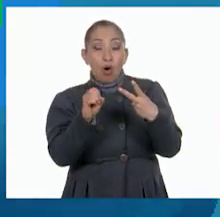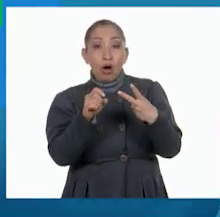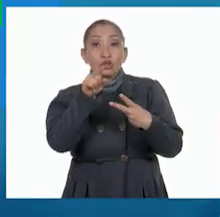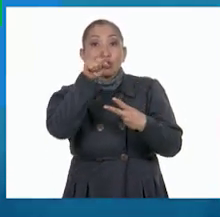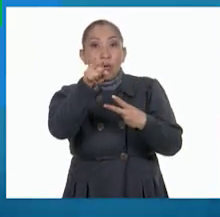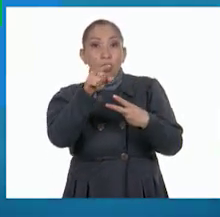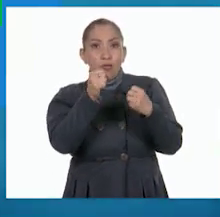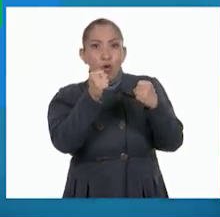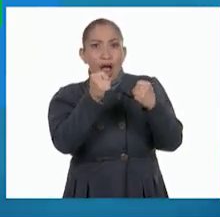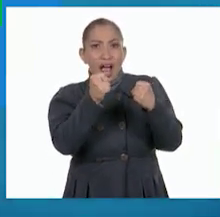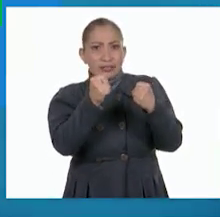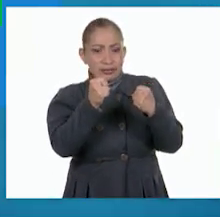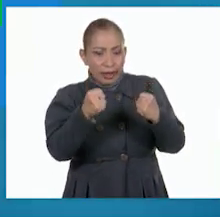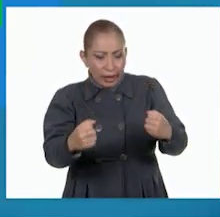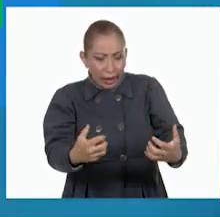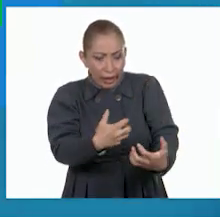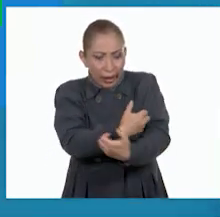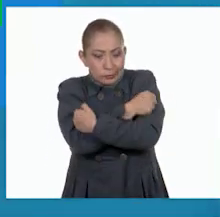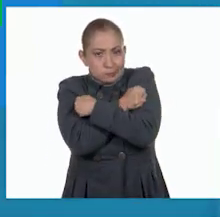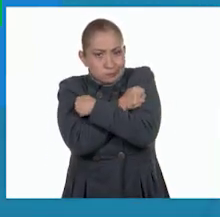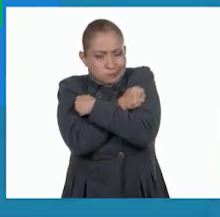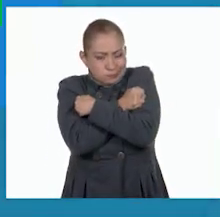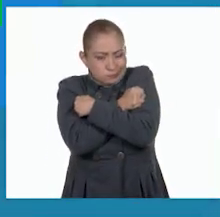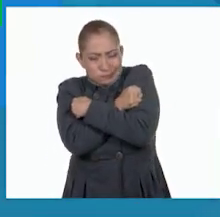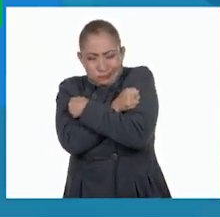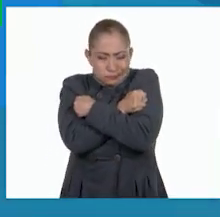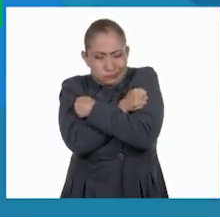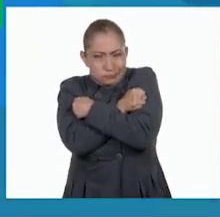sujeta fuertemente lo que abraces.